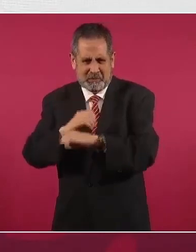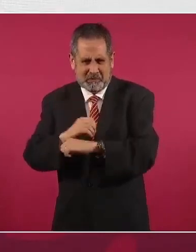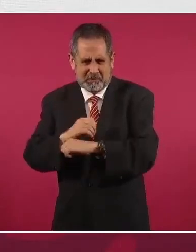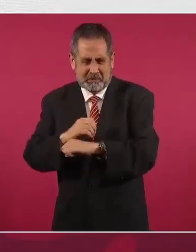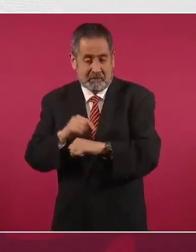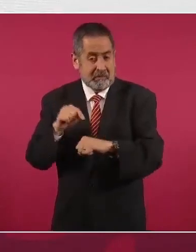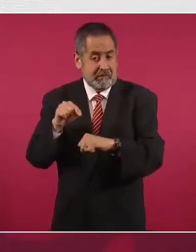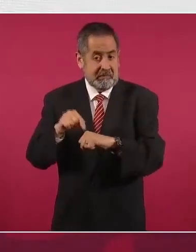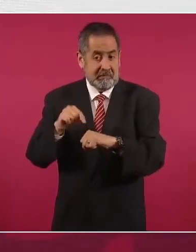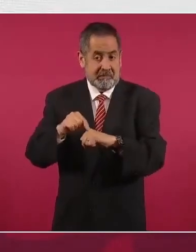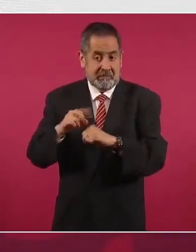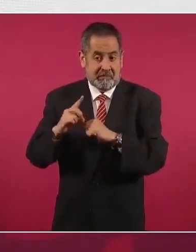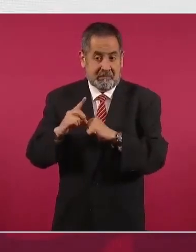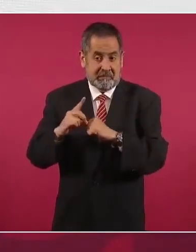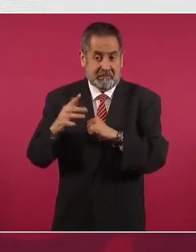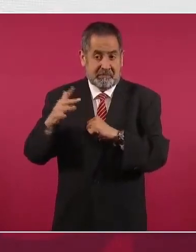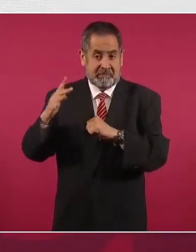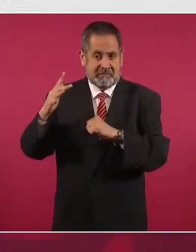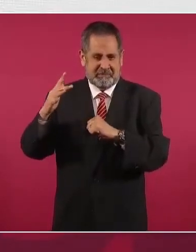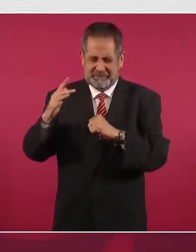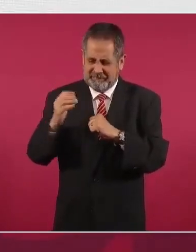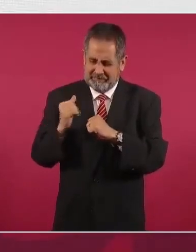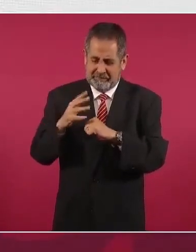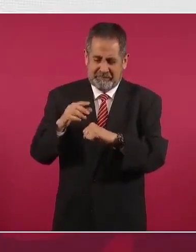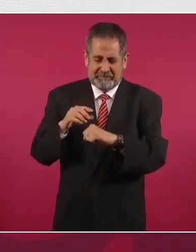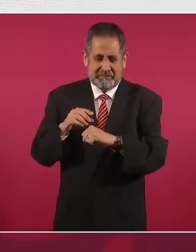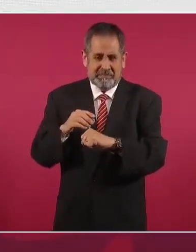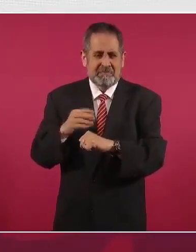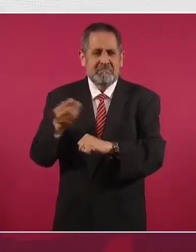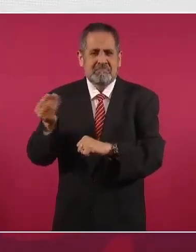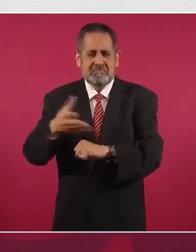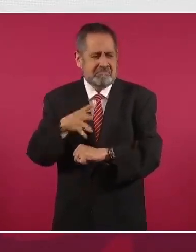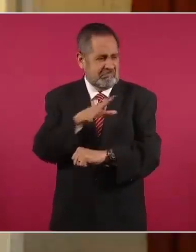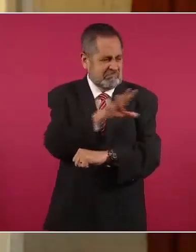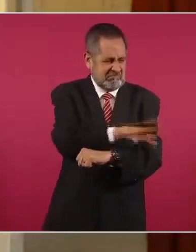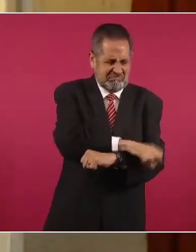Pero aunque el diamante todo se encuentre de fango lleno,